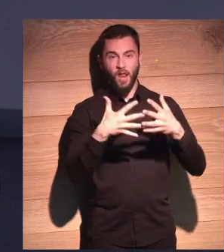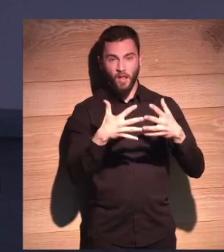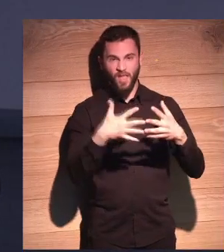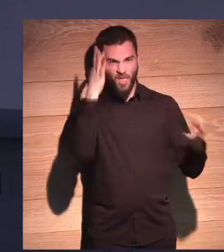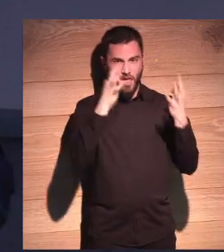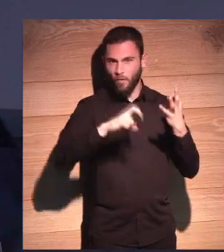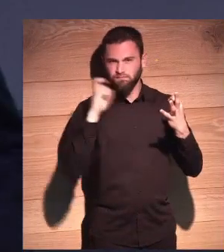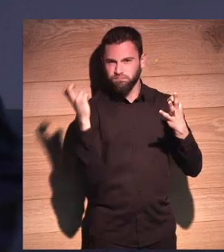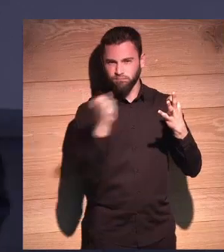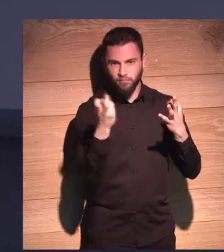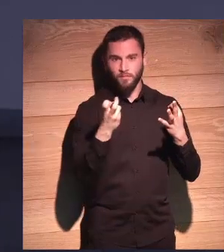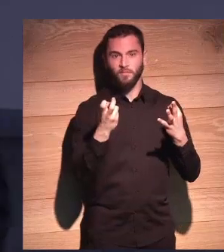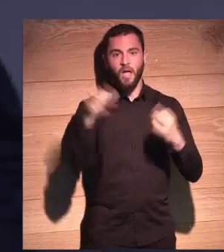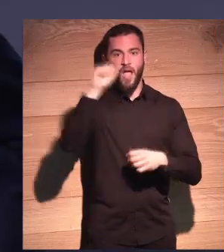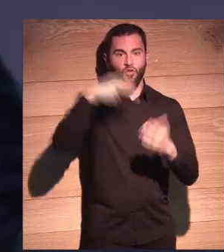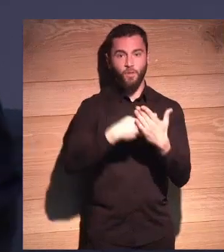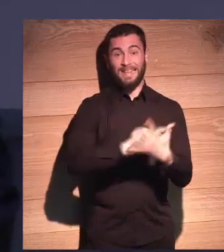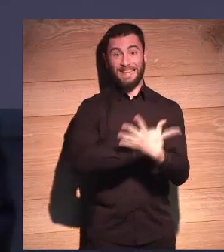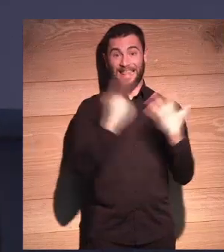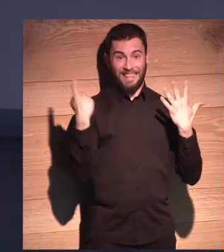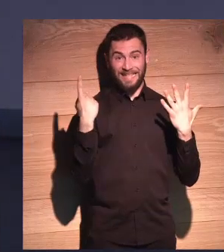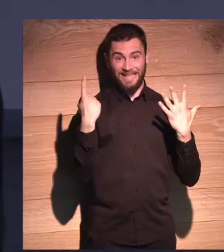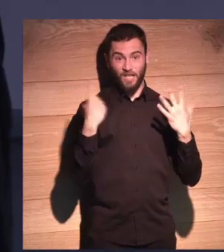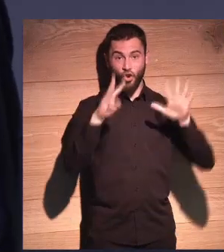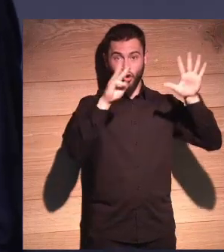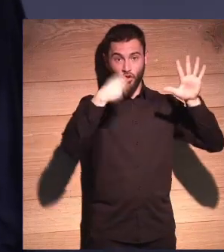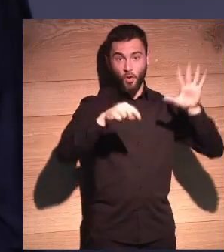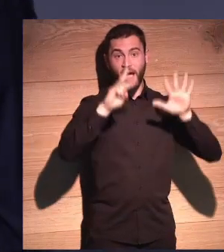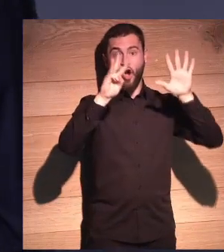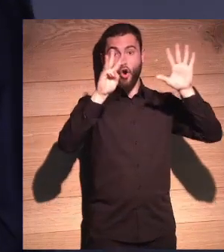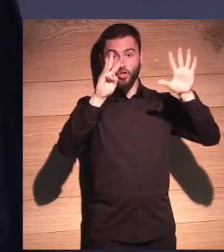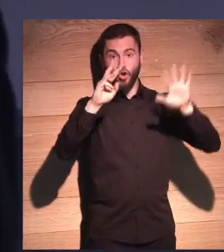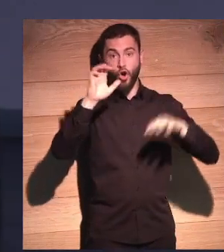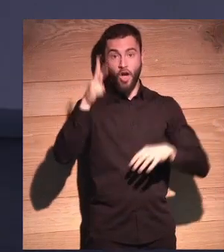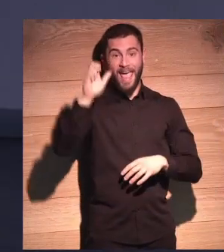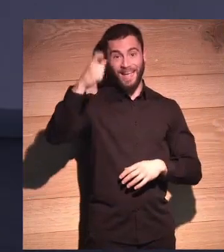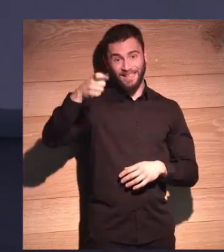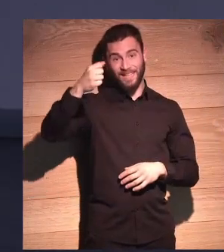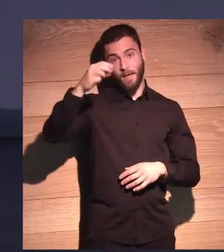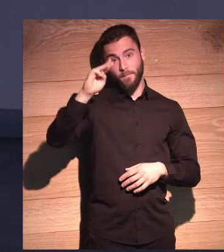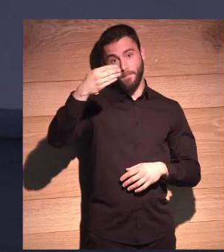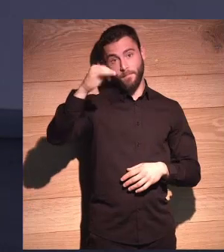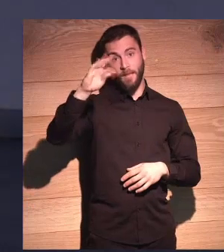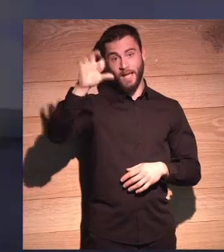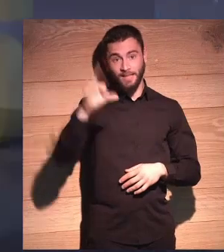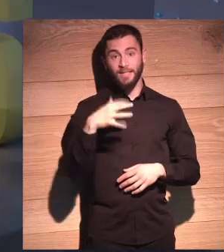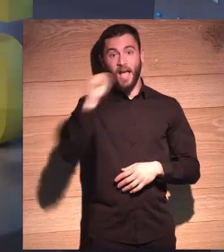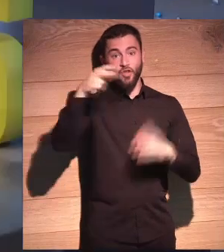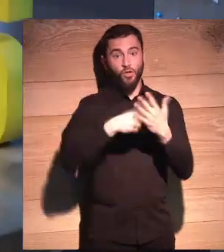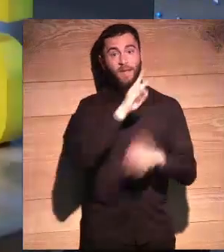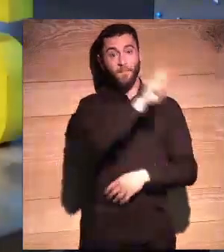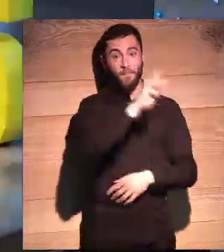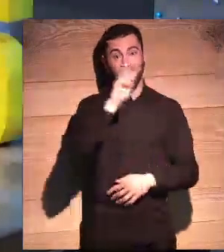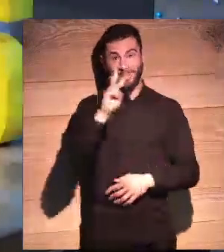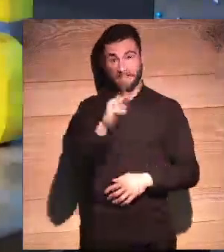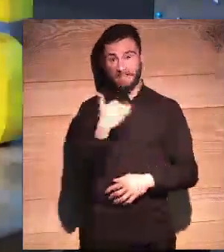Internet, que como os he dicho antes, en el año 2016 era 8,8 exabytes, el año 2023, es